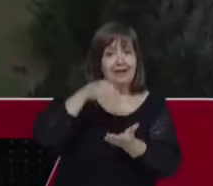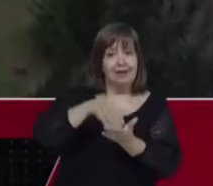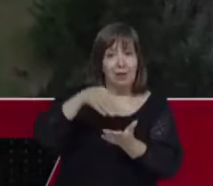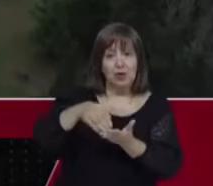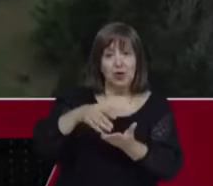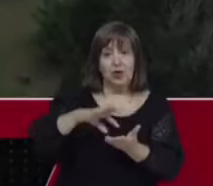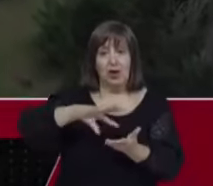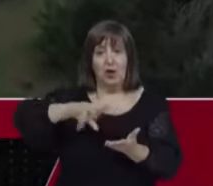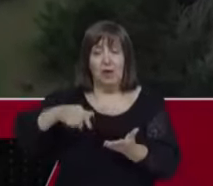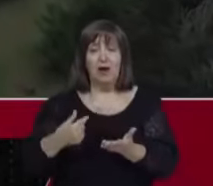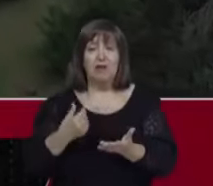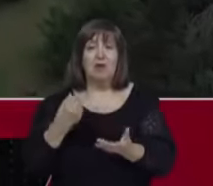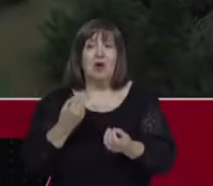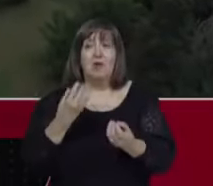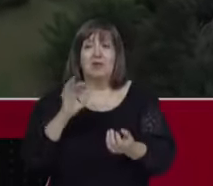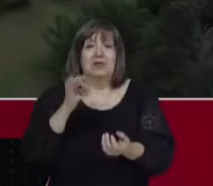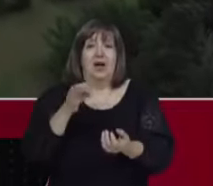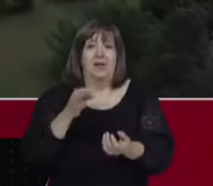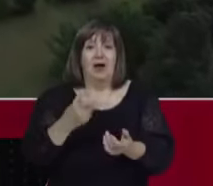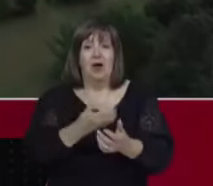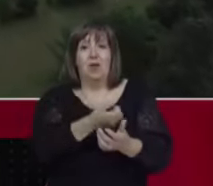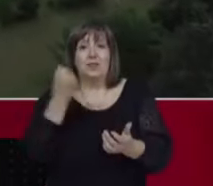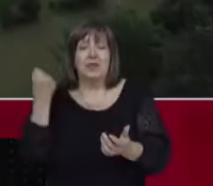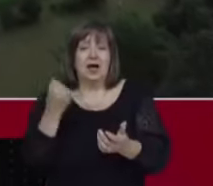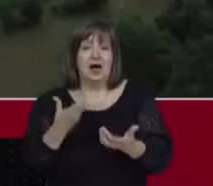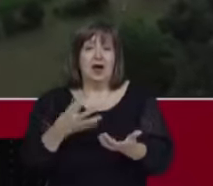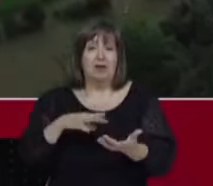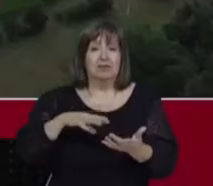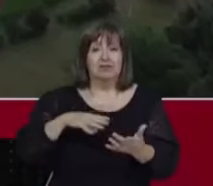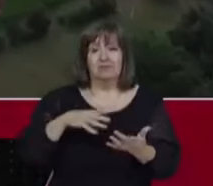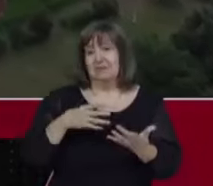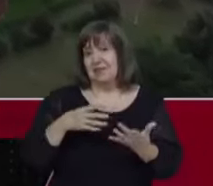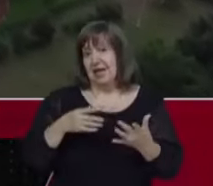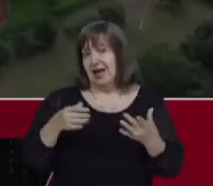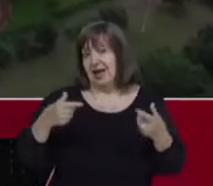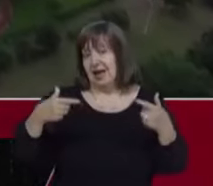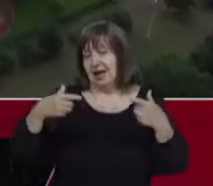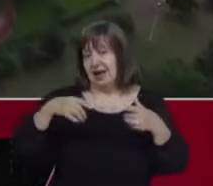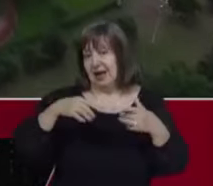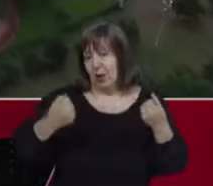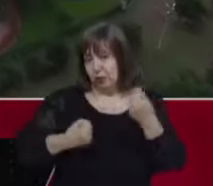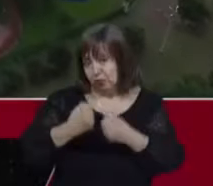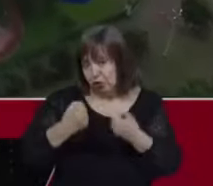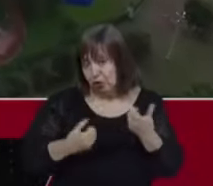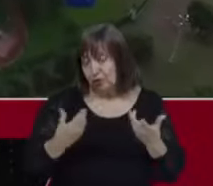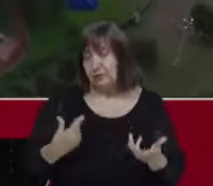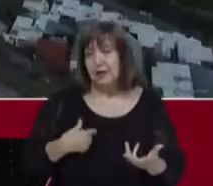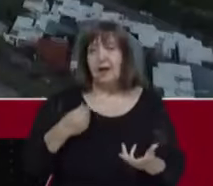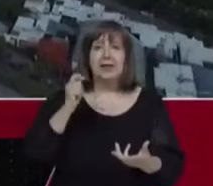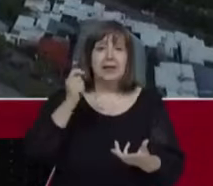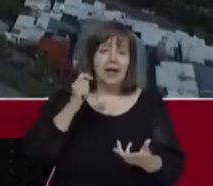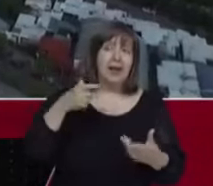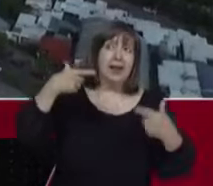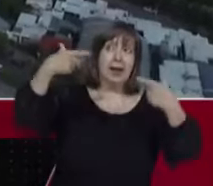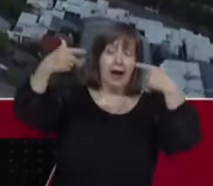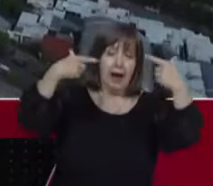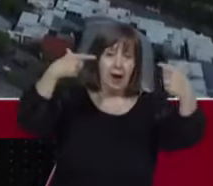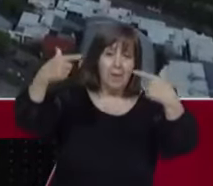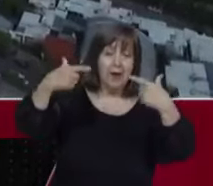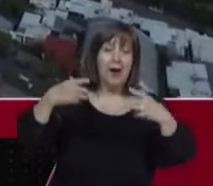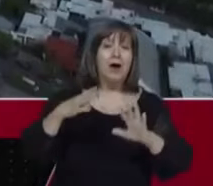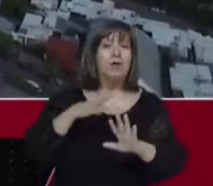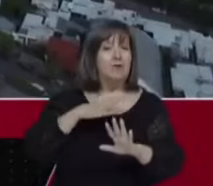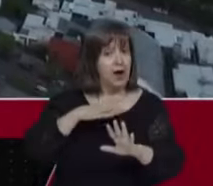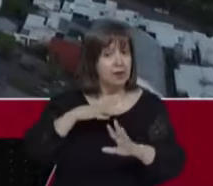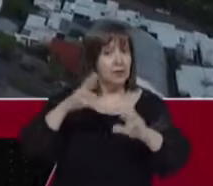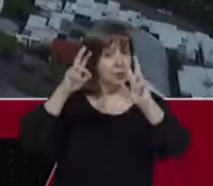por eso probablemente estas personas tenían este dato. A través de Dale. las cámaras están tratando de investigar quiénes son, hasta el momento no hay novedades